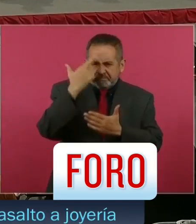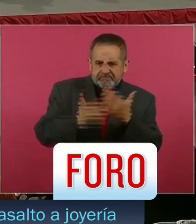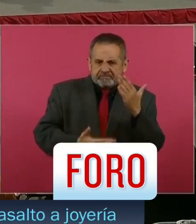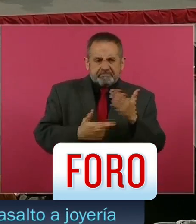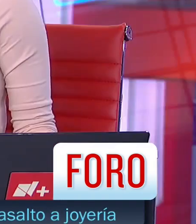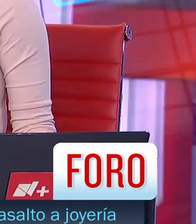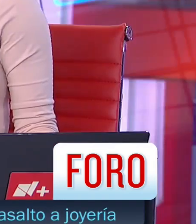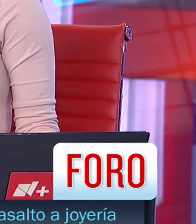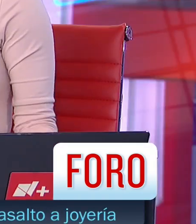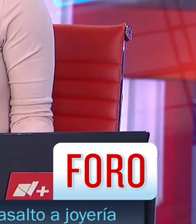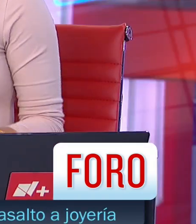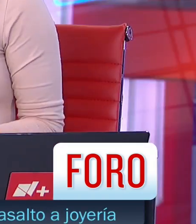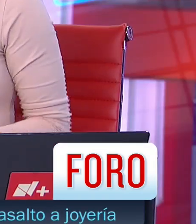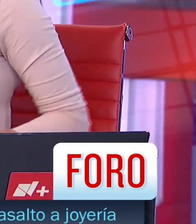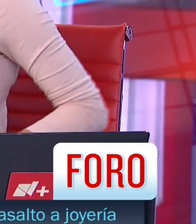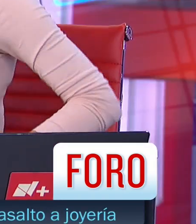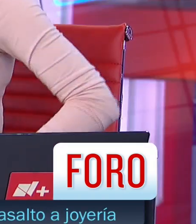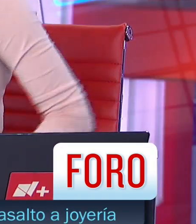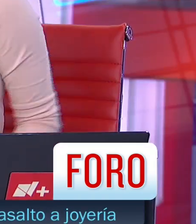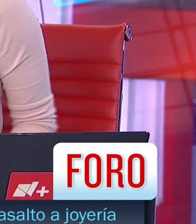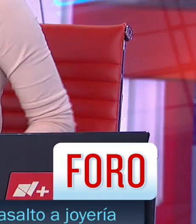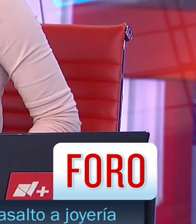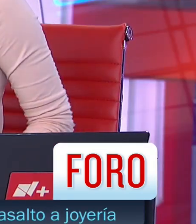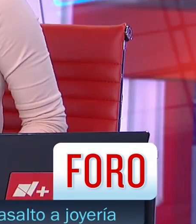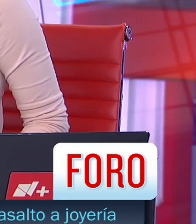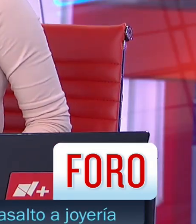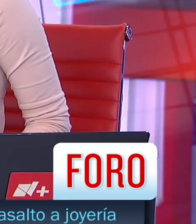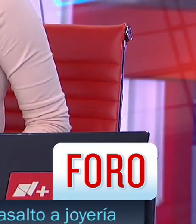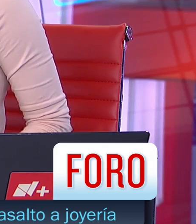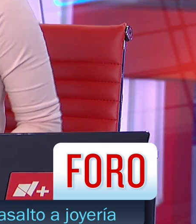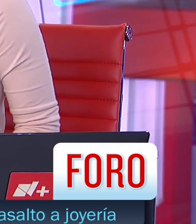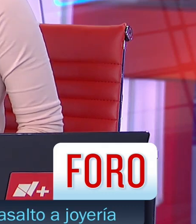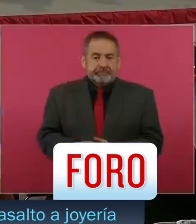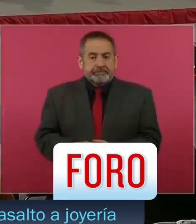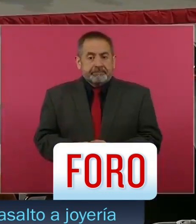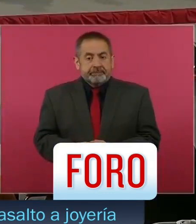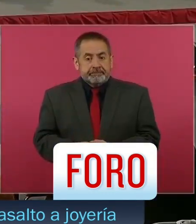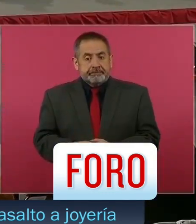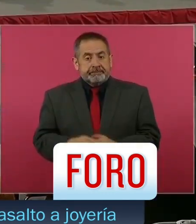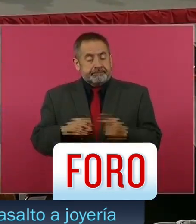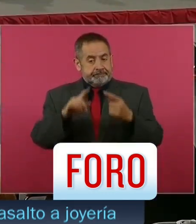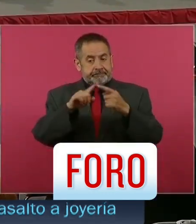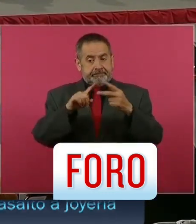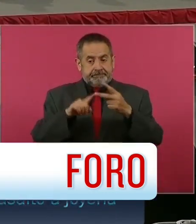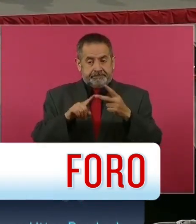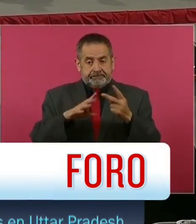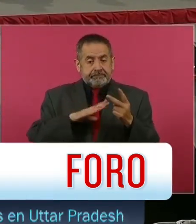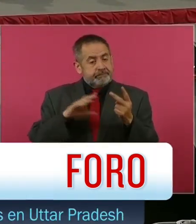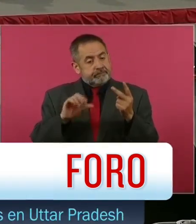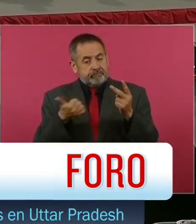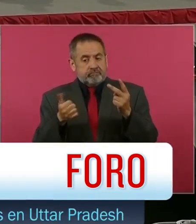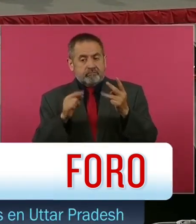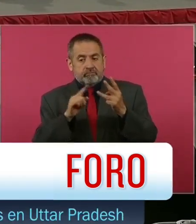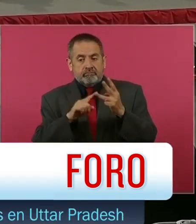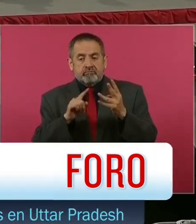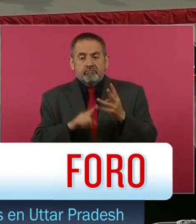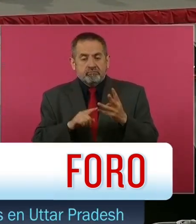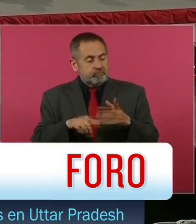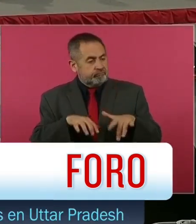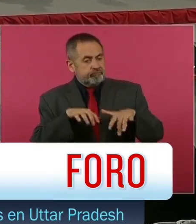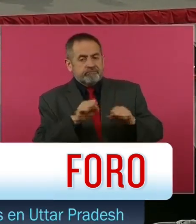federal. Precisamente, Rosa Isela Rodríguez indicó además que el vocero principal de los manifestantes, así como otro líder de